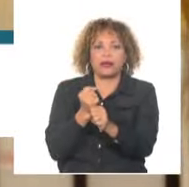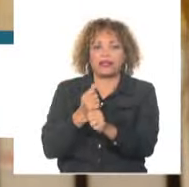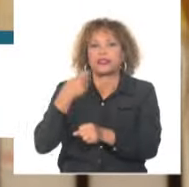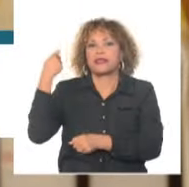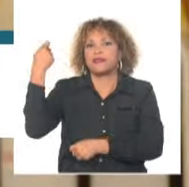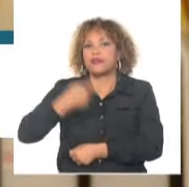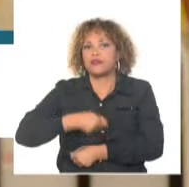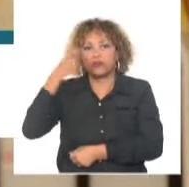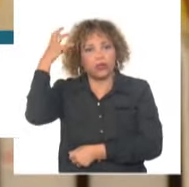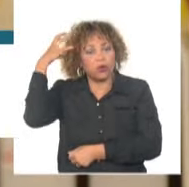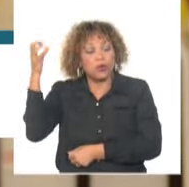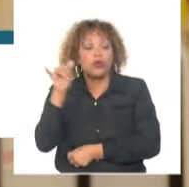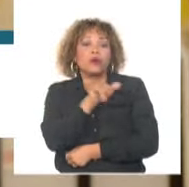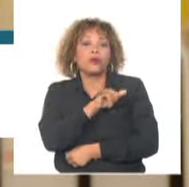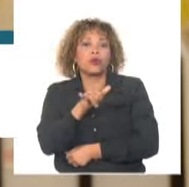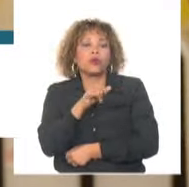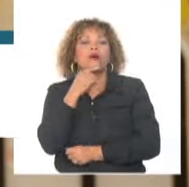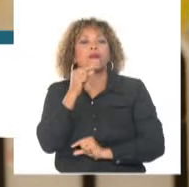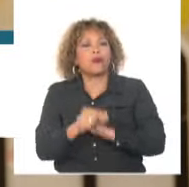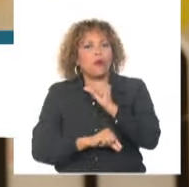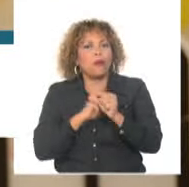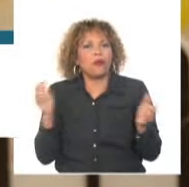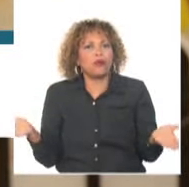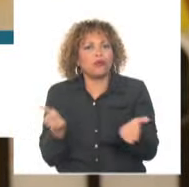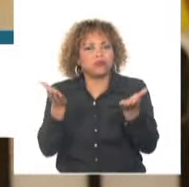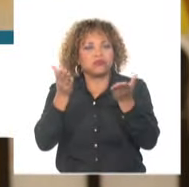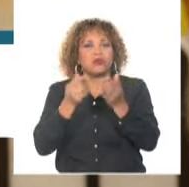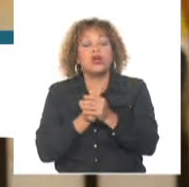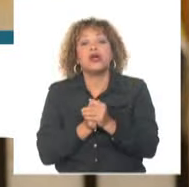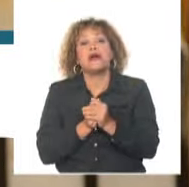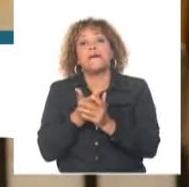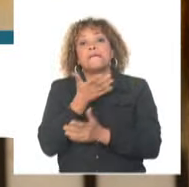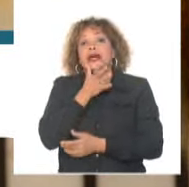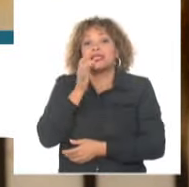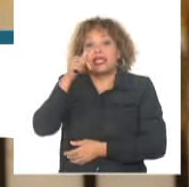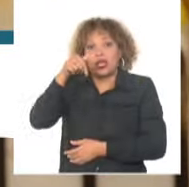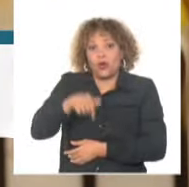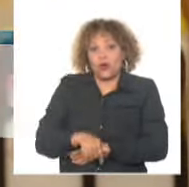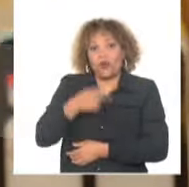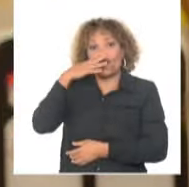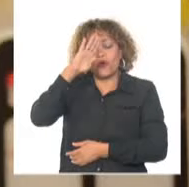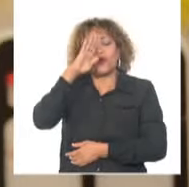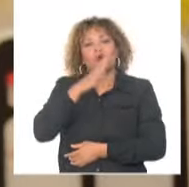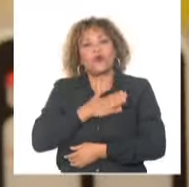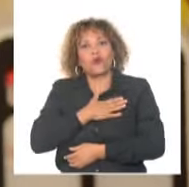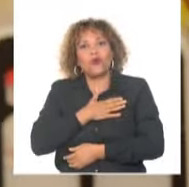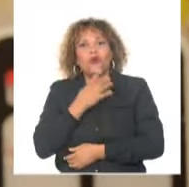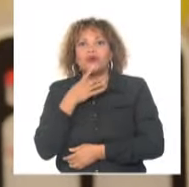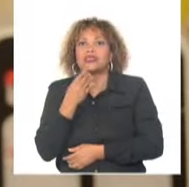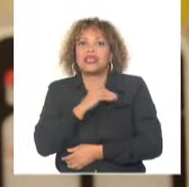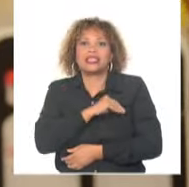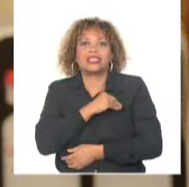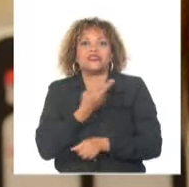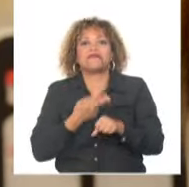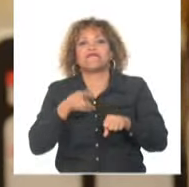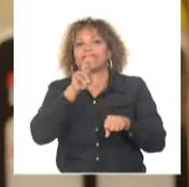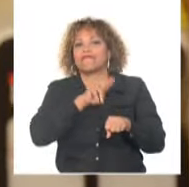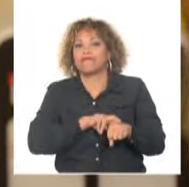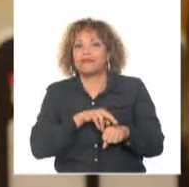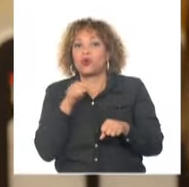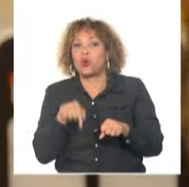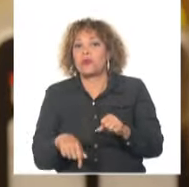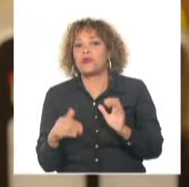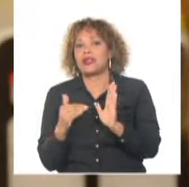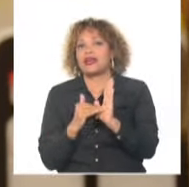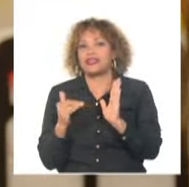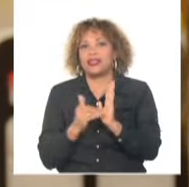tomar, pero que va tomando cuerpo. Me parece que hoy Cuba se ha sentido excelentemente representada en esta tarde de